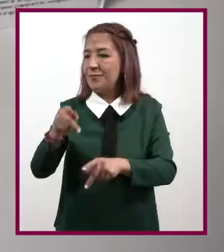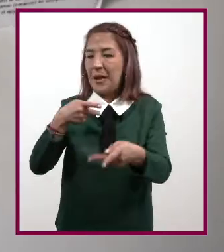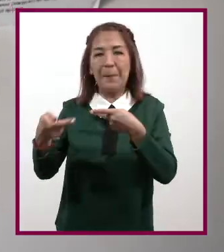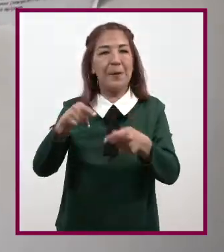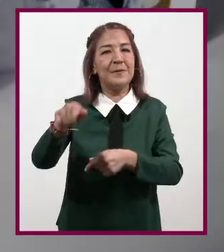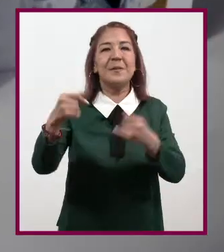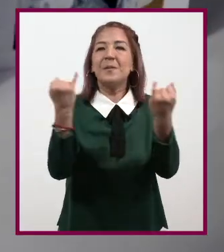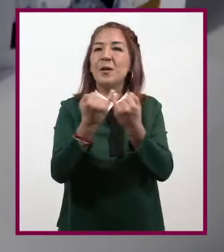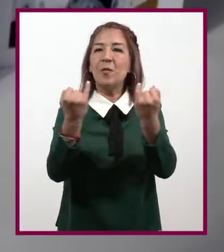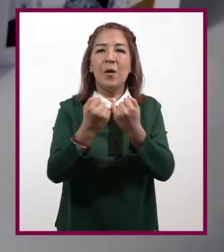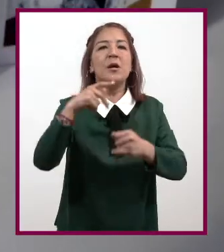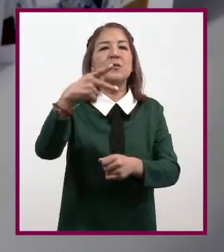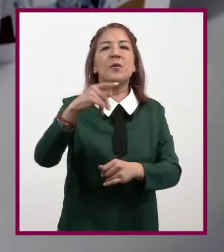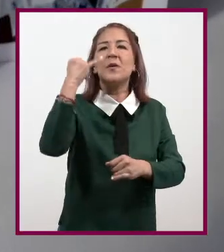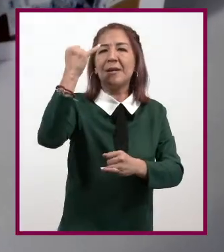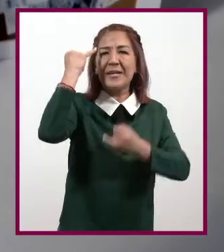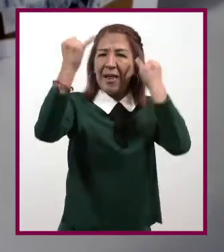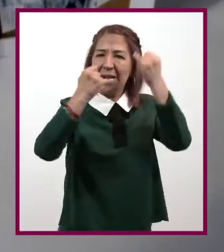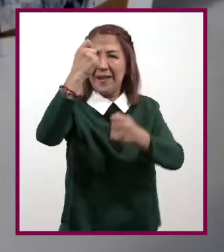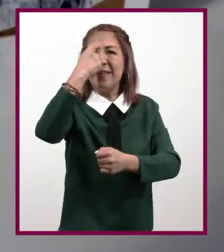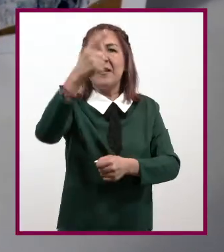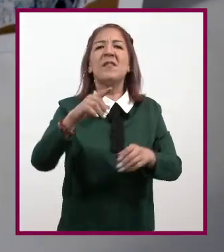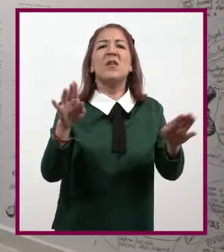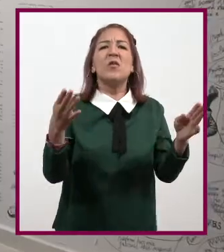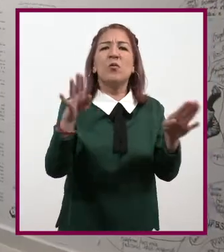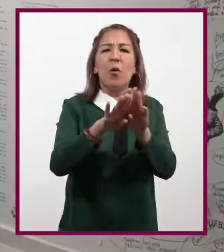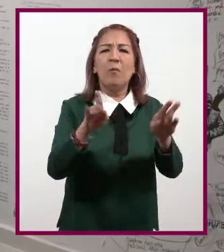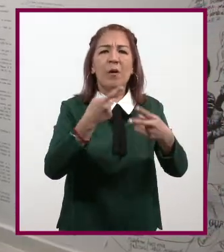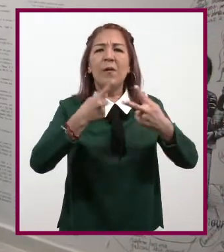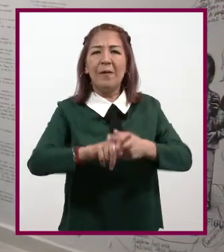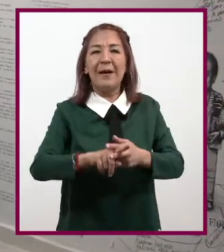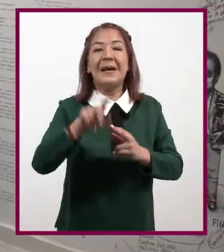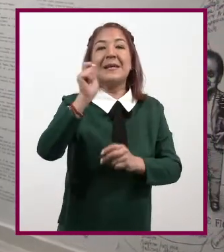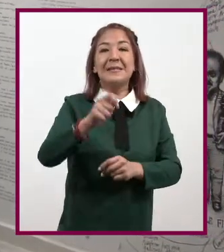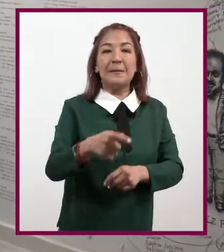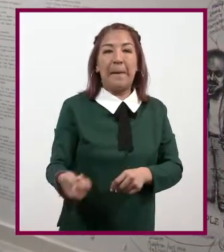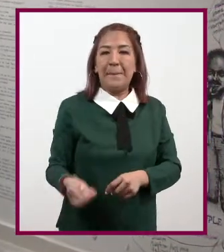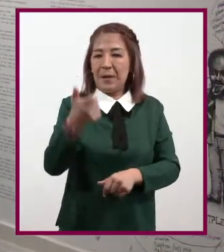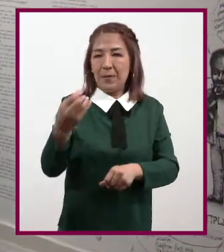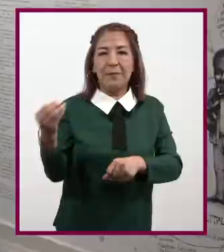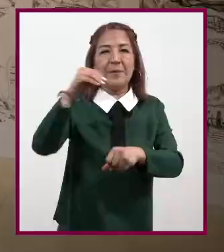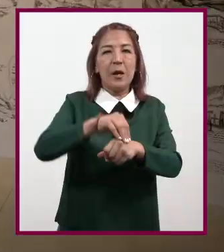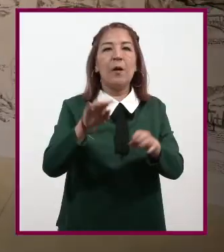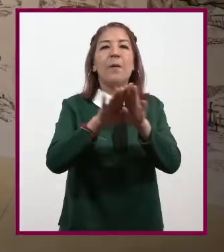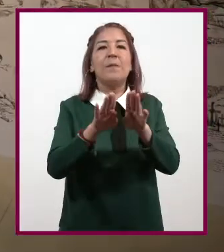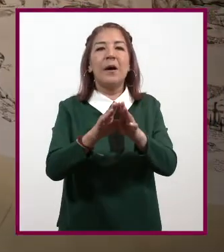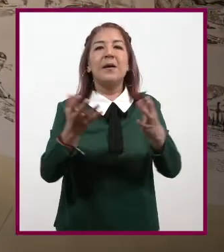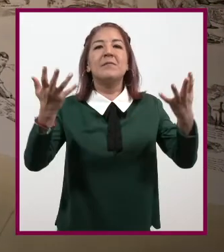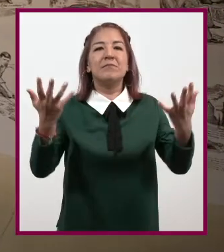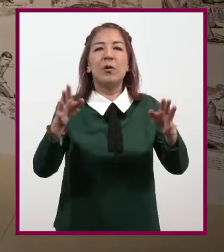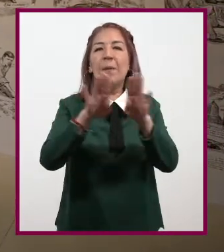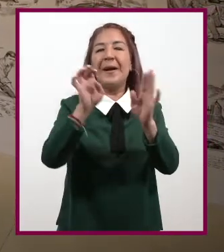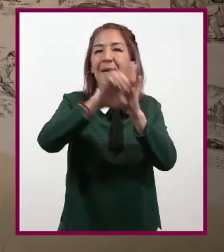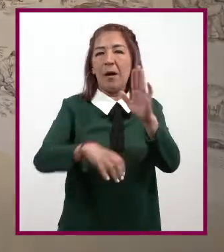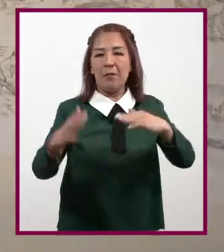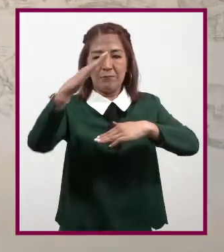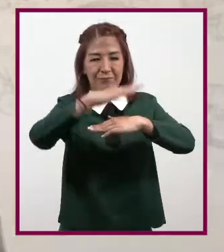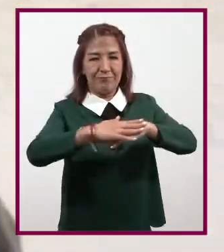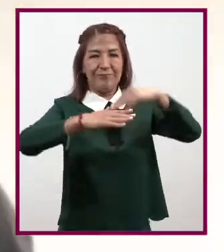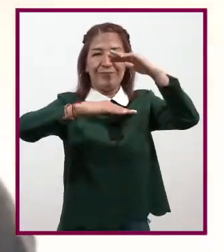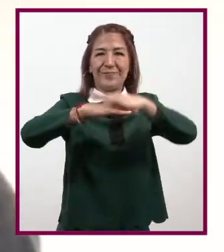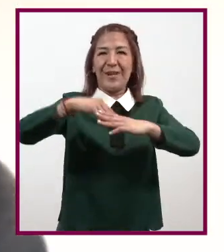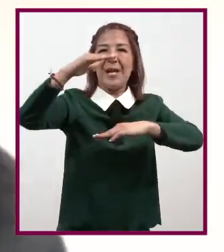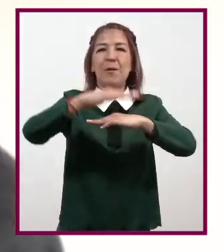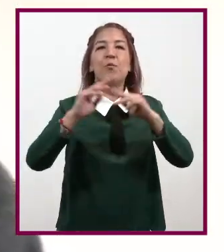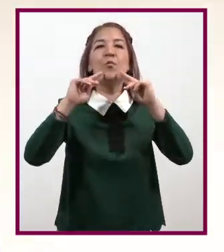hecho, la creatividad justamente parte de que son pequeños bloques que se van uniendo. De hecho, lo que trato